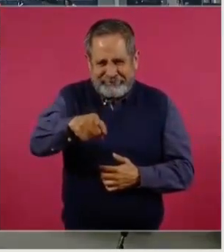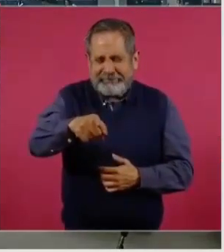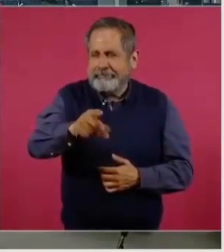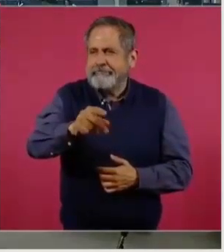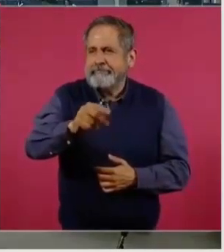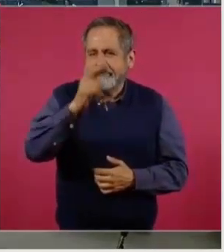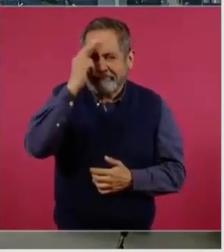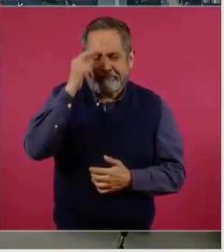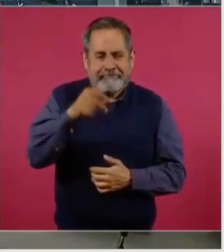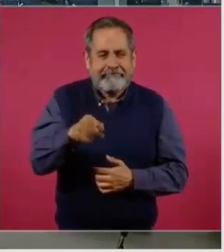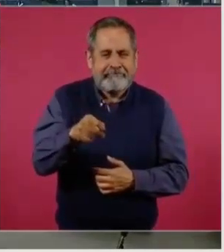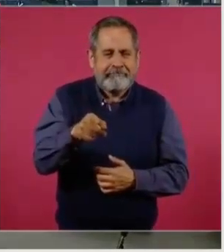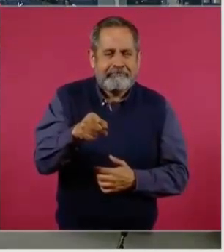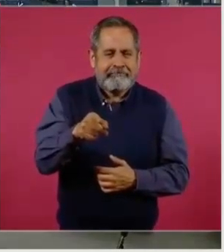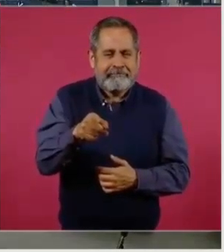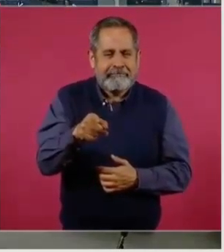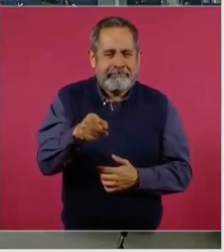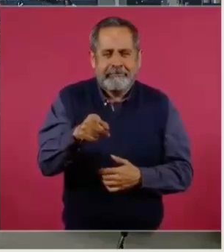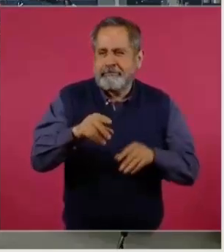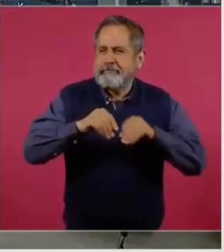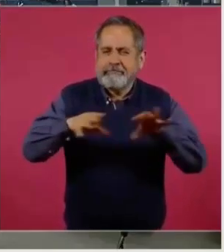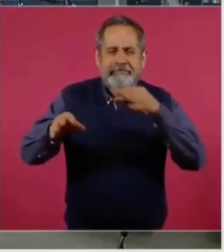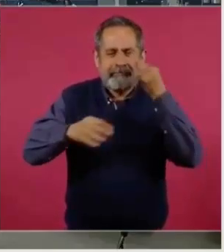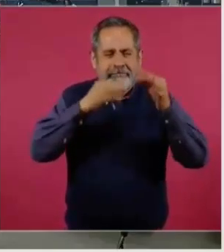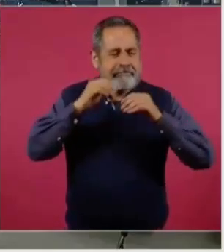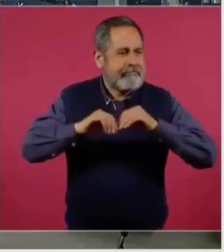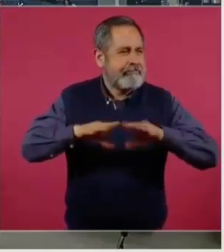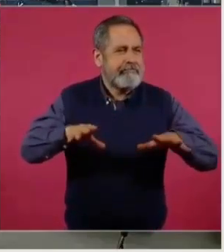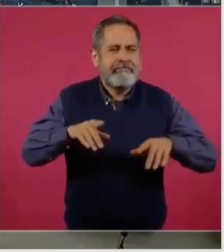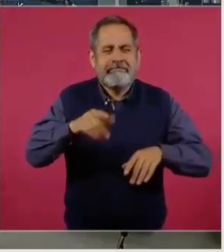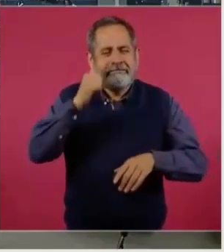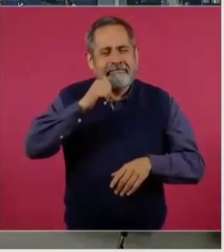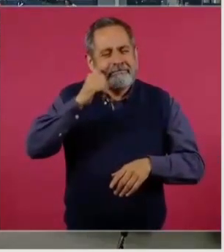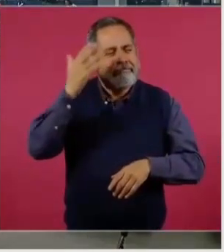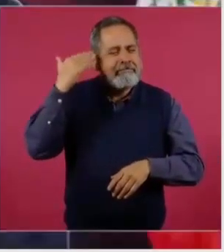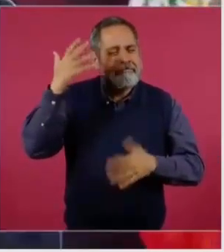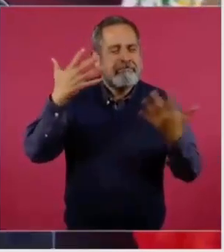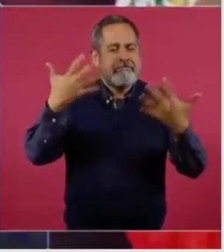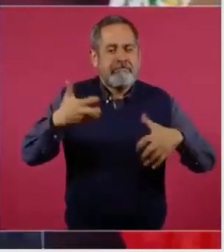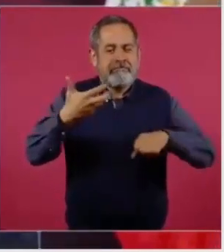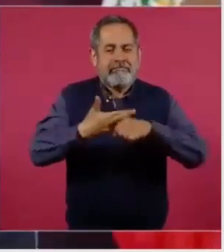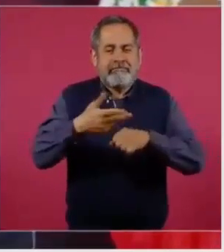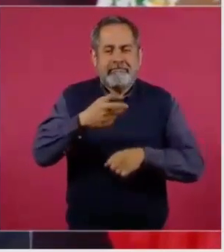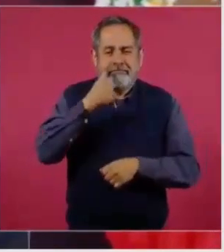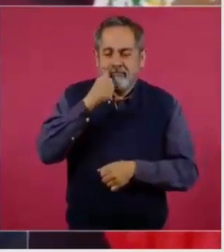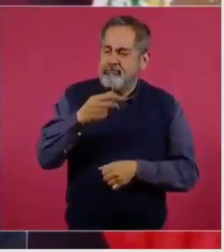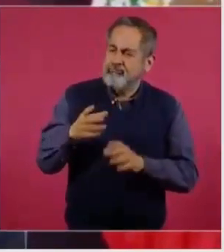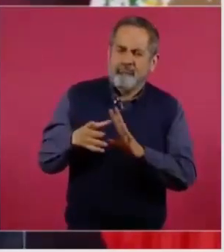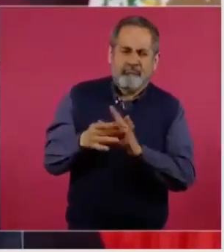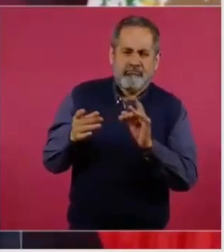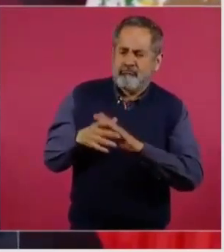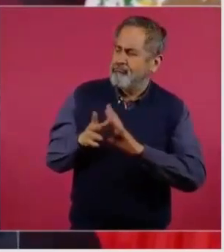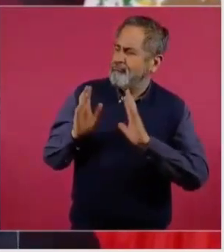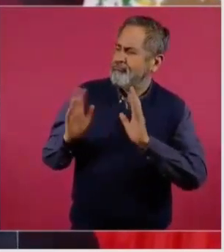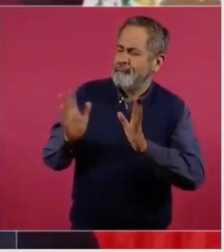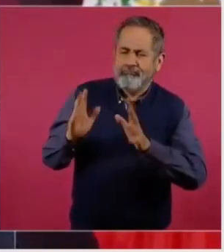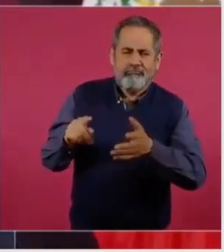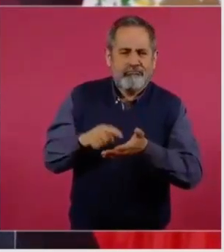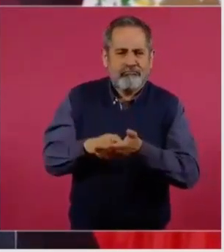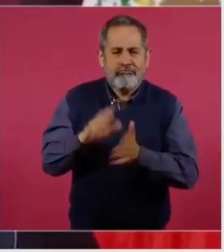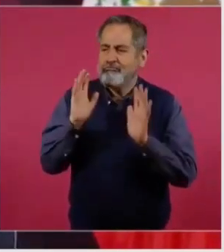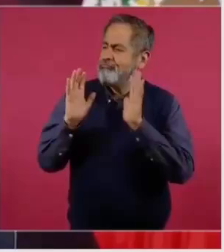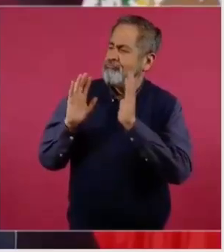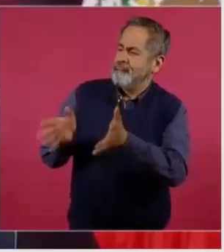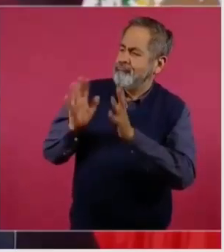Unión. Sin embargo, defendieron que esto está dentro de los márgenes que marca la Constitución,